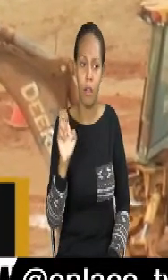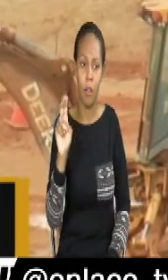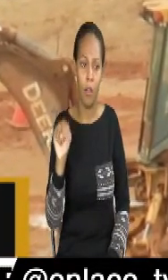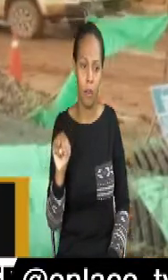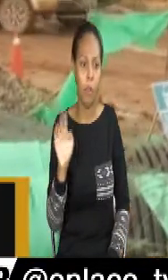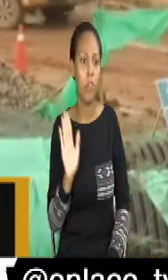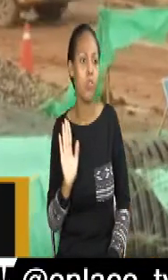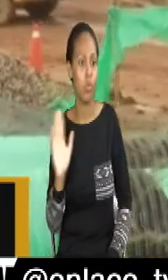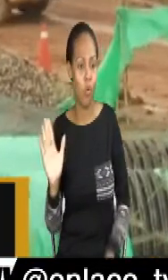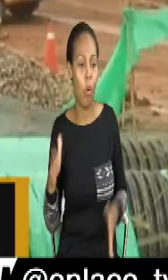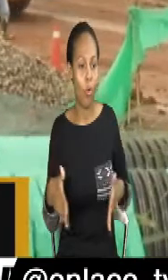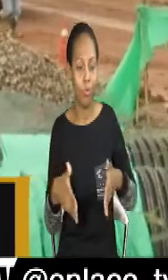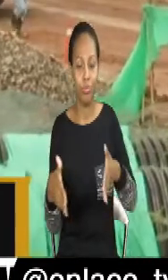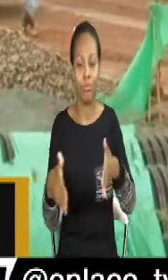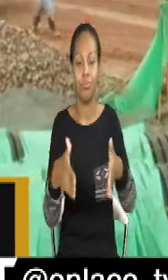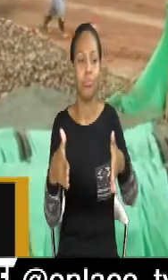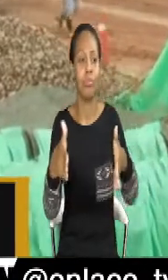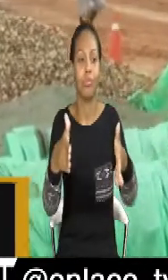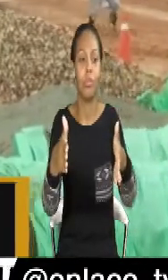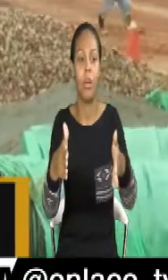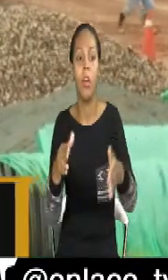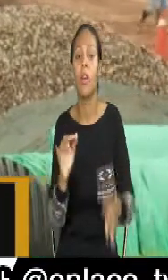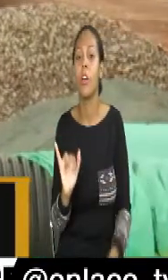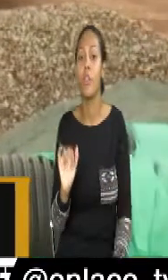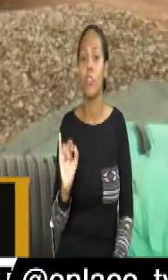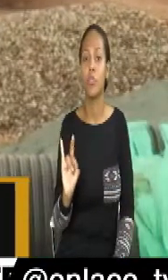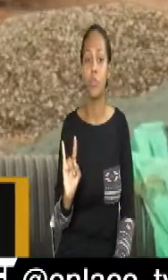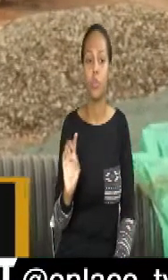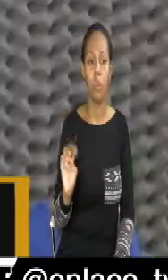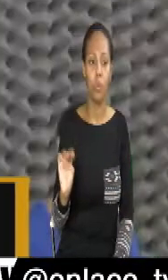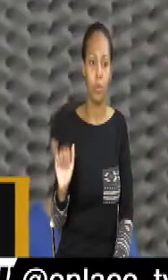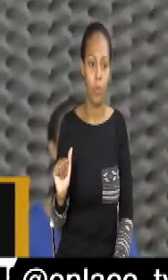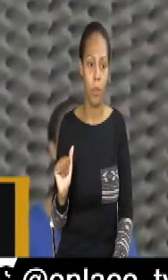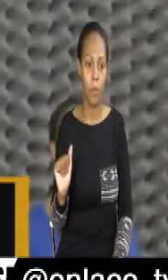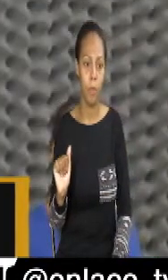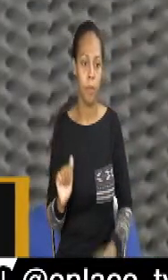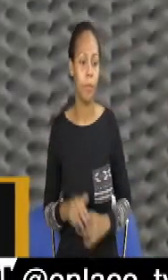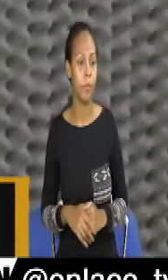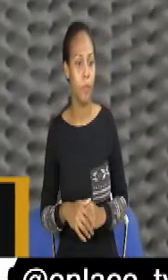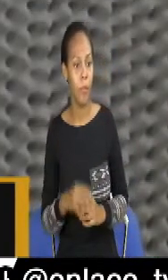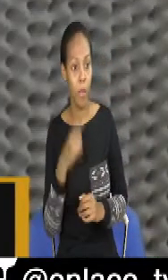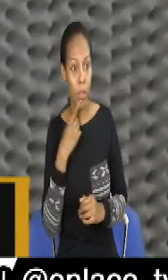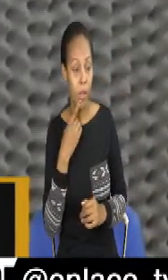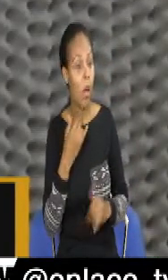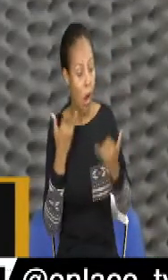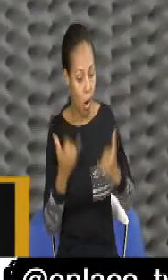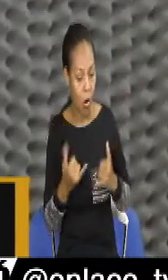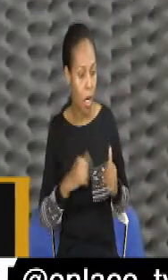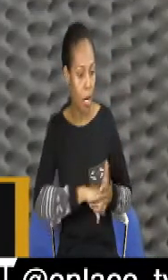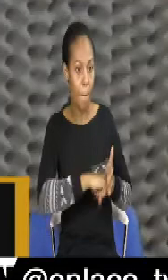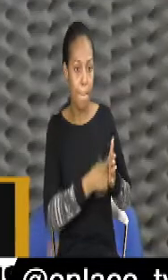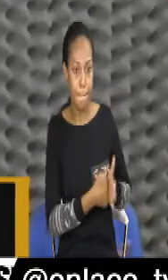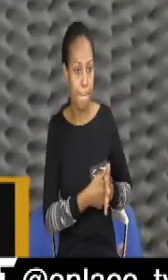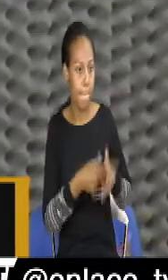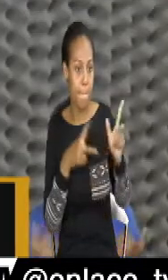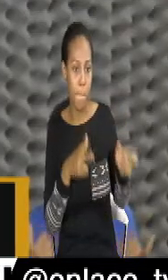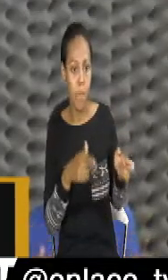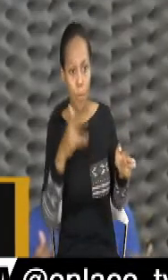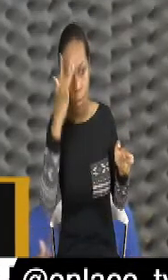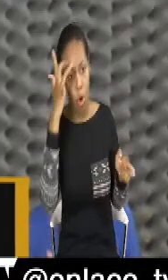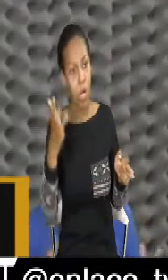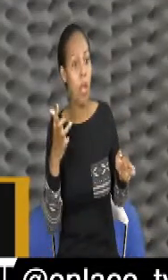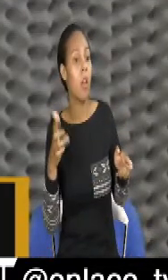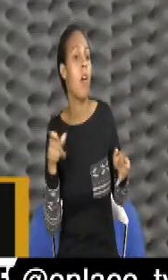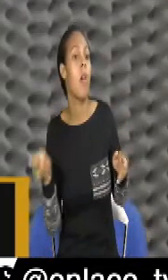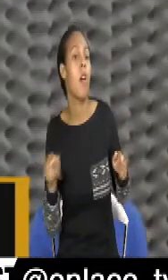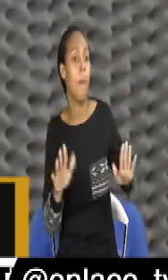responder a la aguda crisis que afronta este proyecto vial. El proyecto actualmente se encuentra suspendido debido a una paralización de